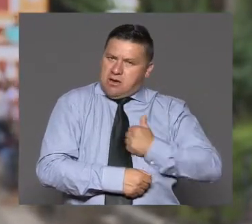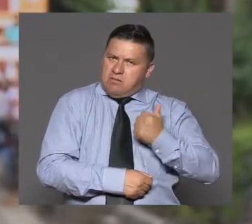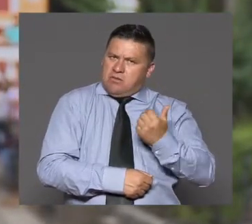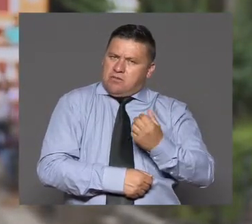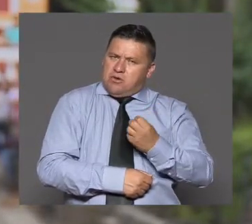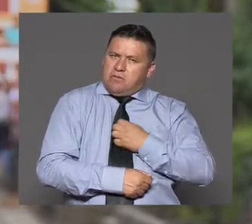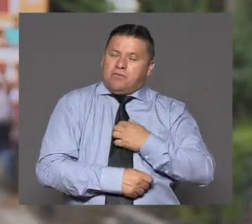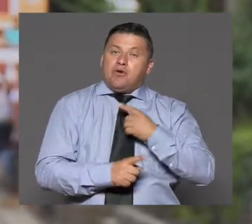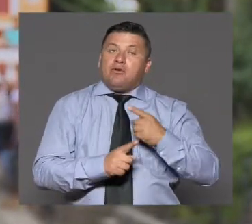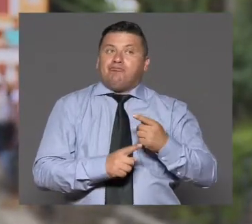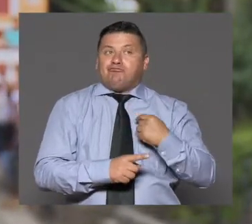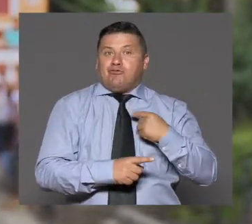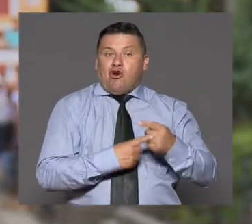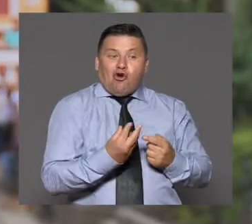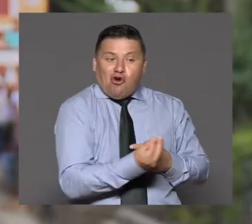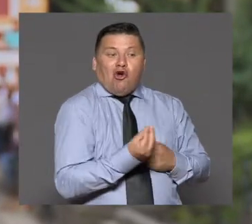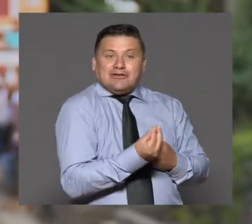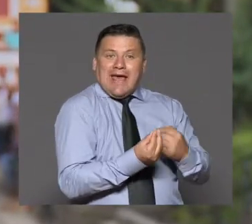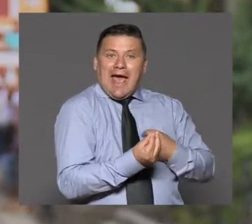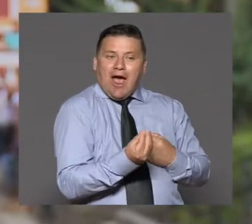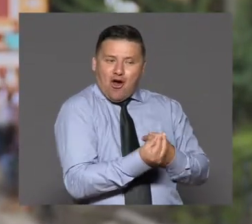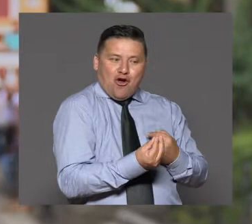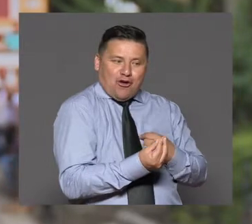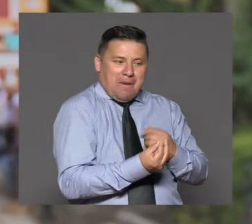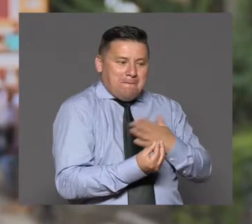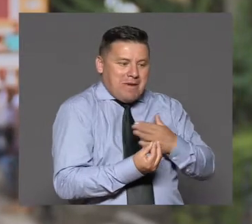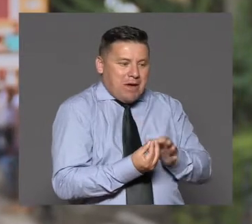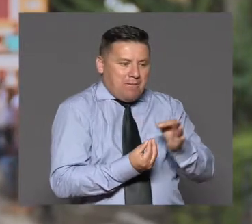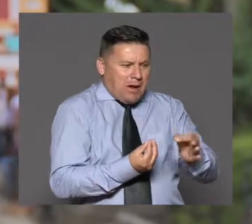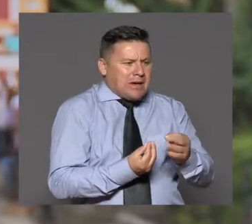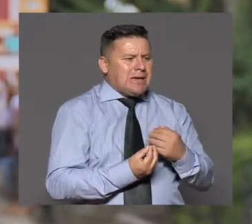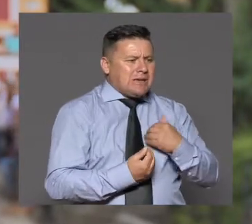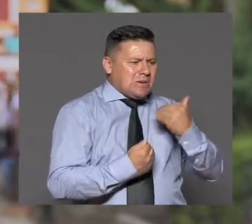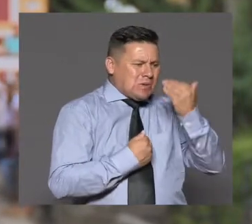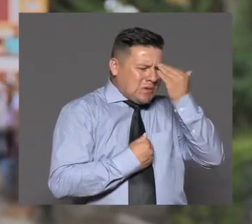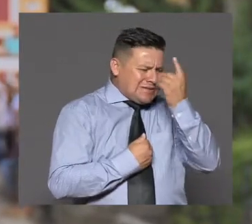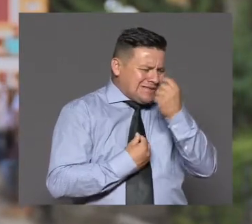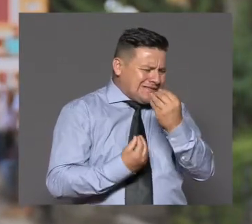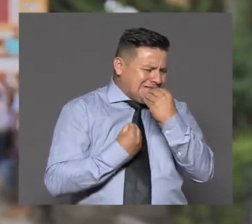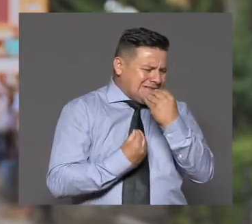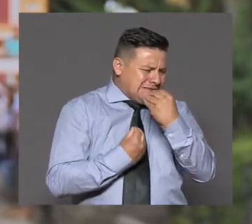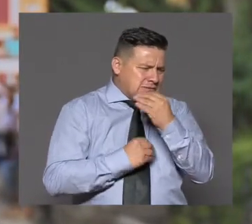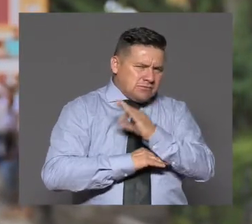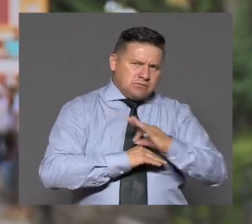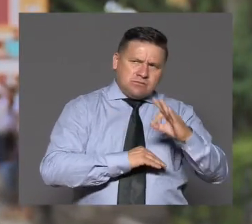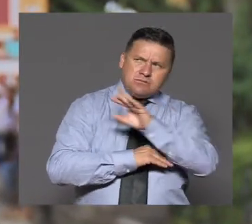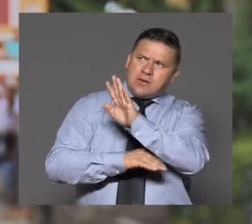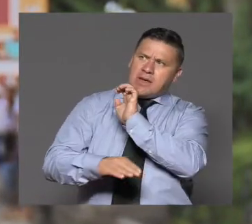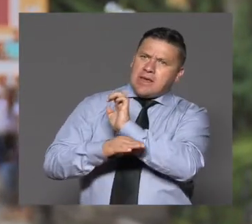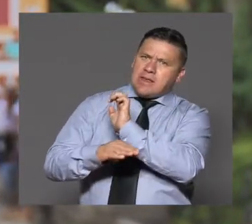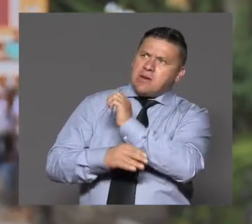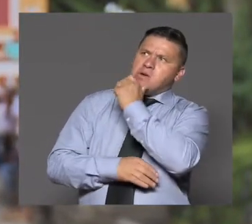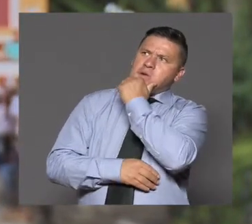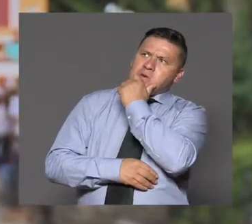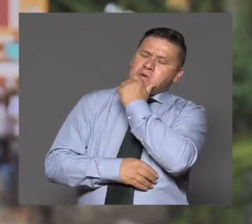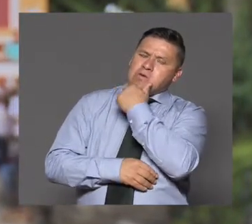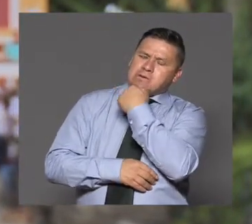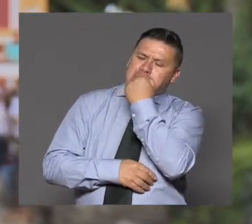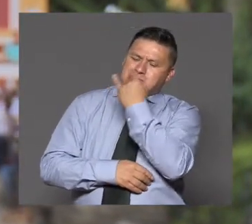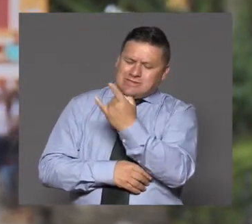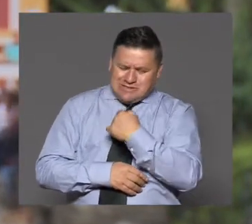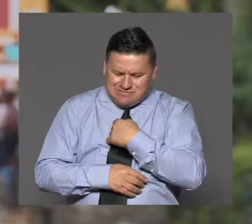era concejal del municipio y yo quería, veía la necesidad que había que prepararme y miré que la ESAE era una entidad